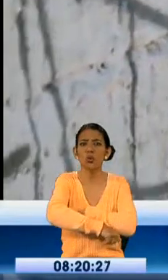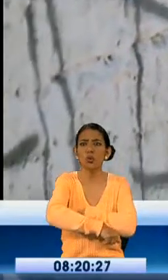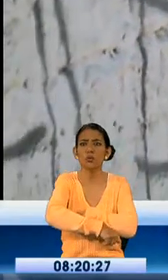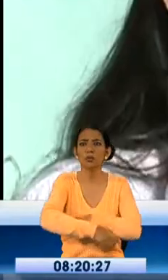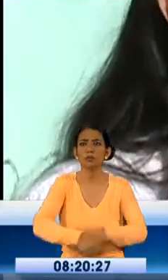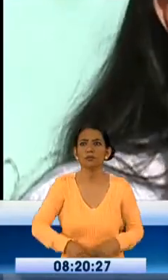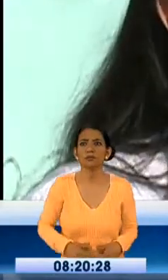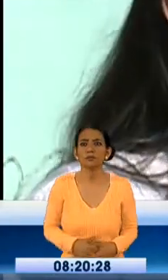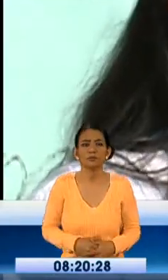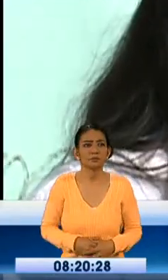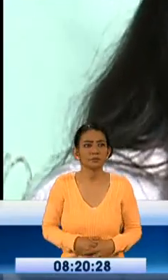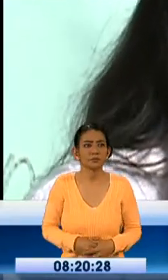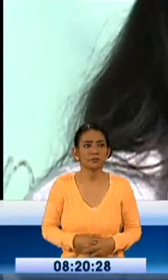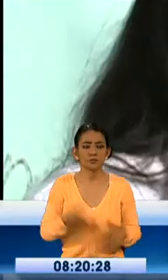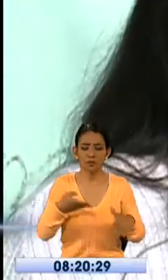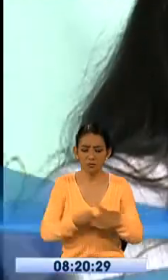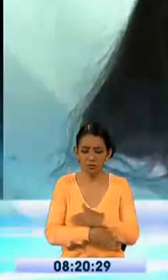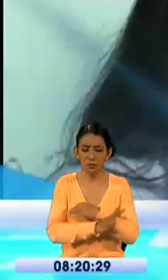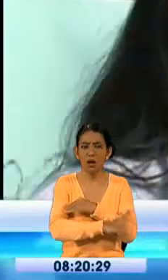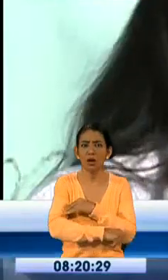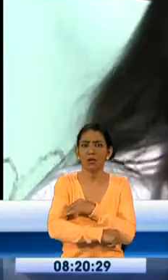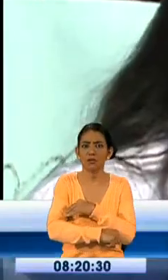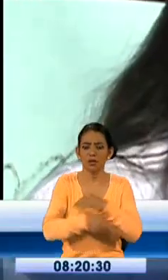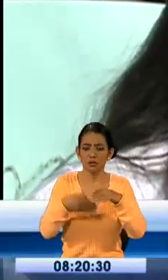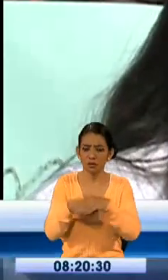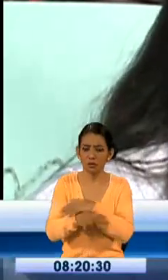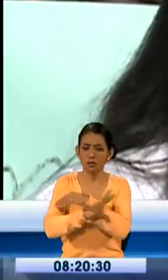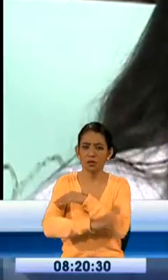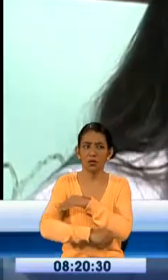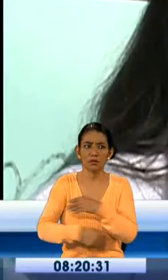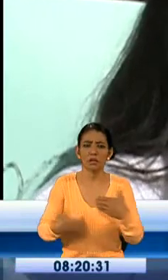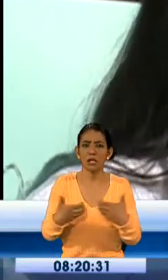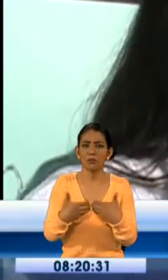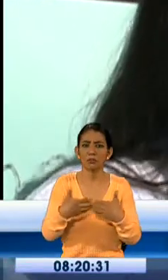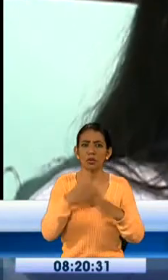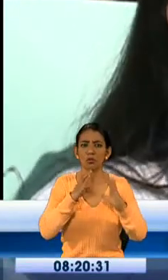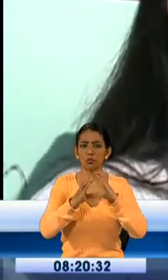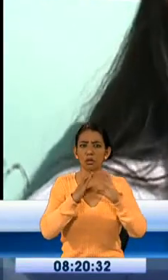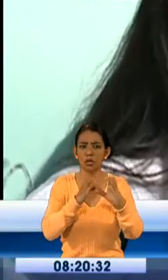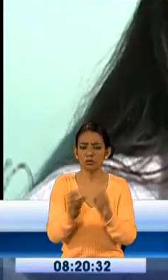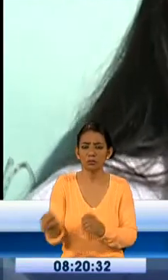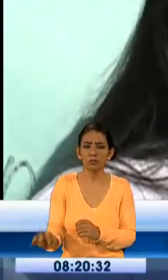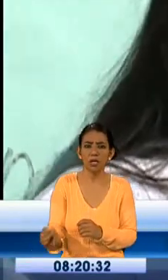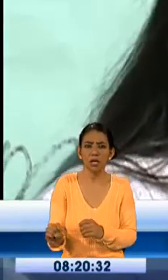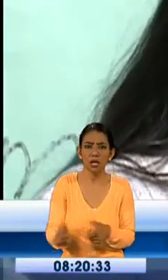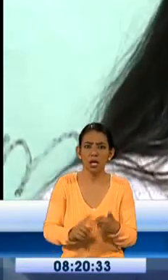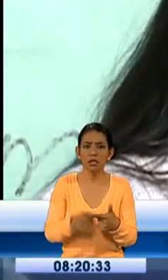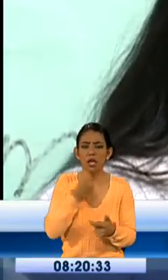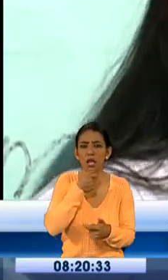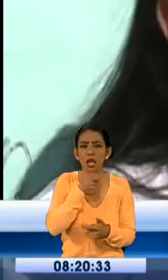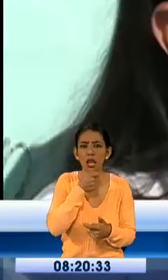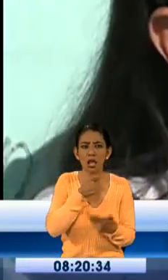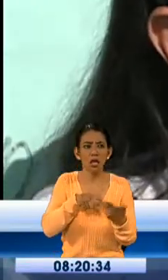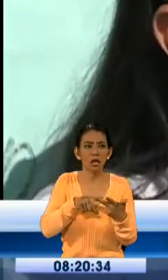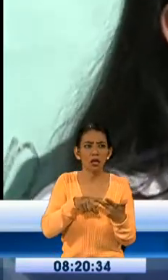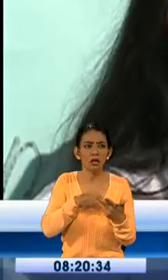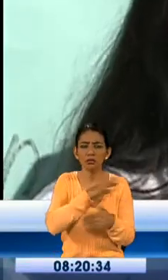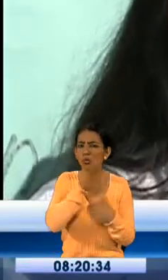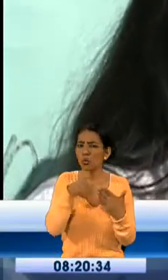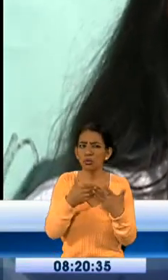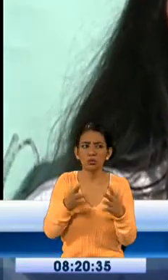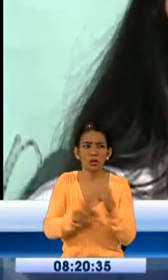3 meses. Se entraron a robar los equipos de comunicación, los parlantes, los micrófonos, los